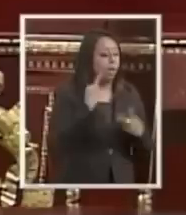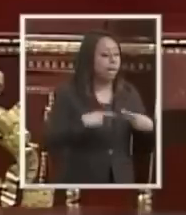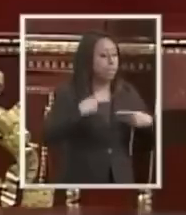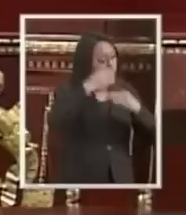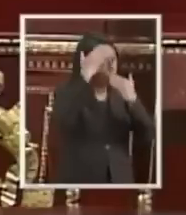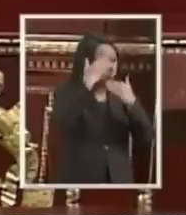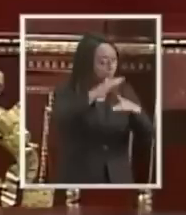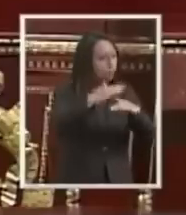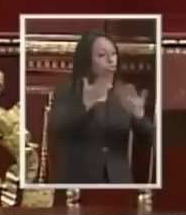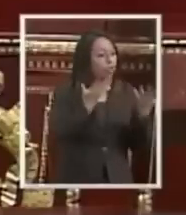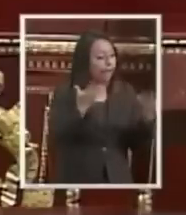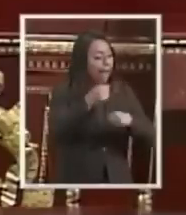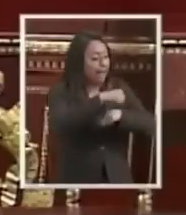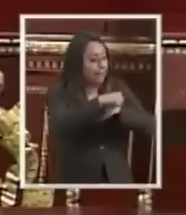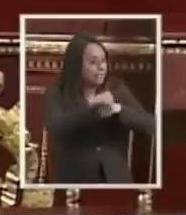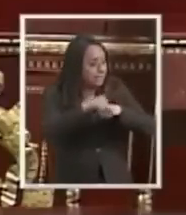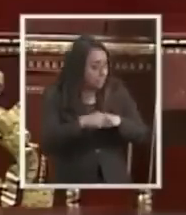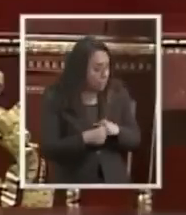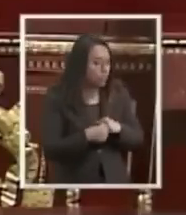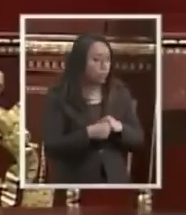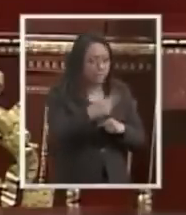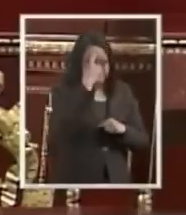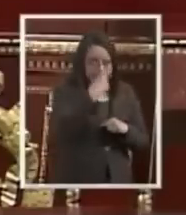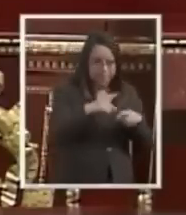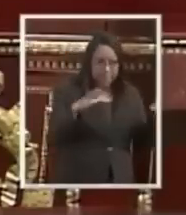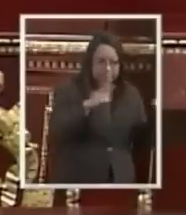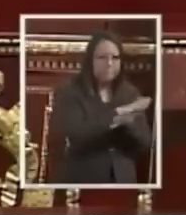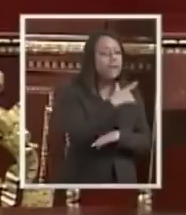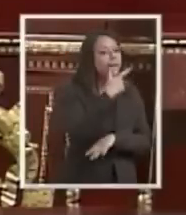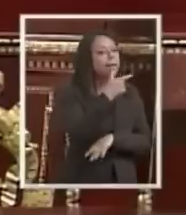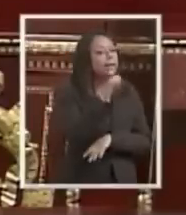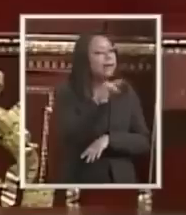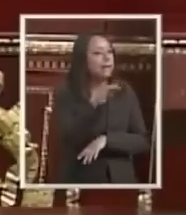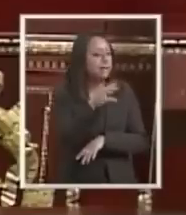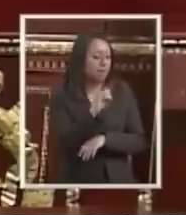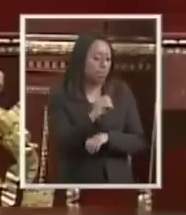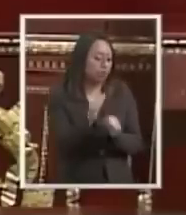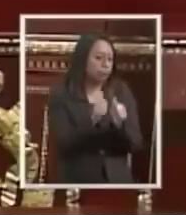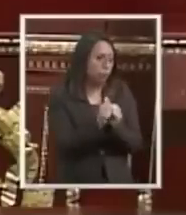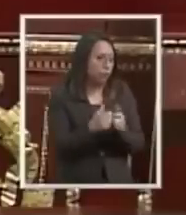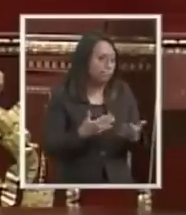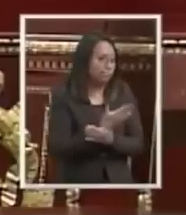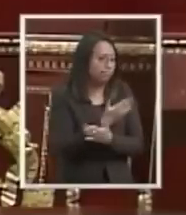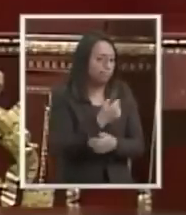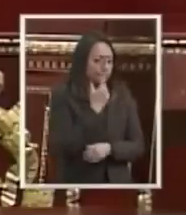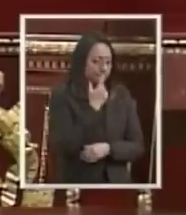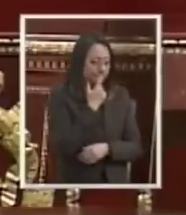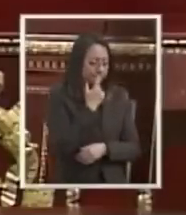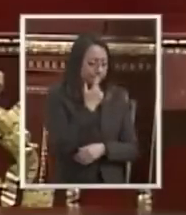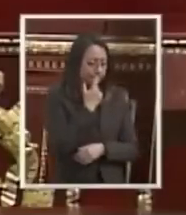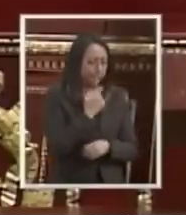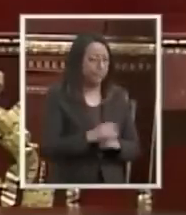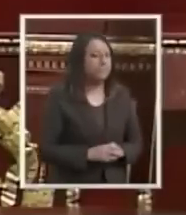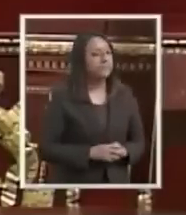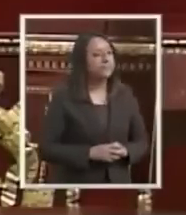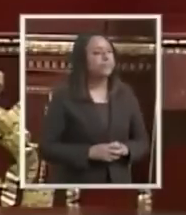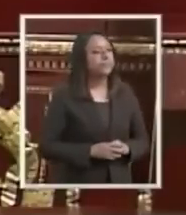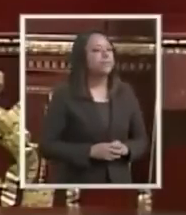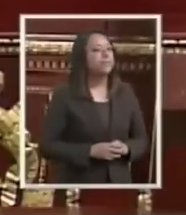o una cirugía para cambiar el género con el que nació. De esta